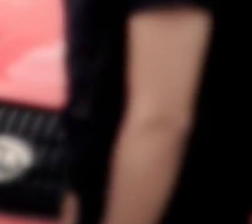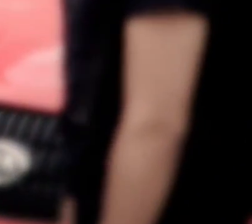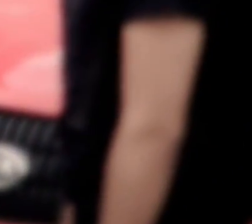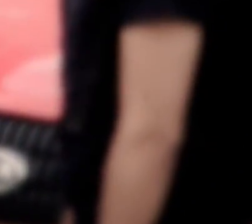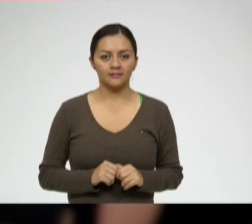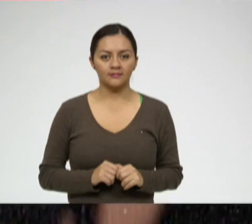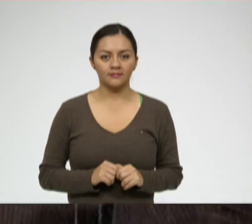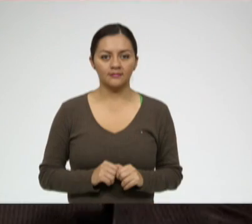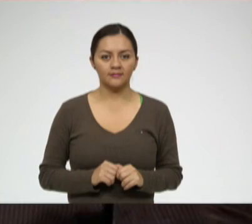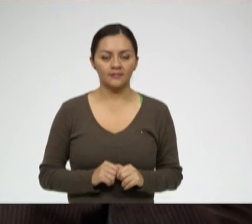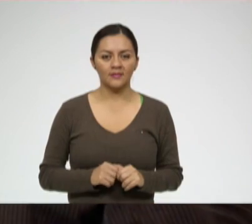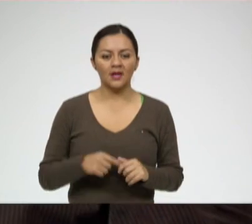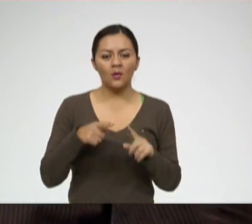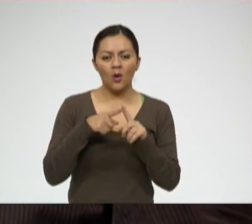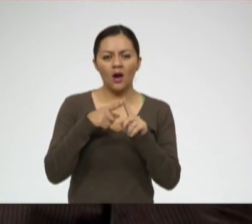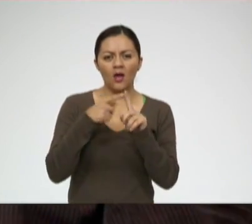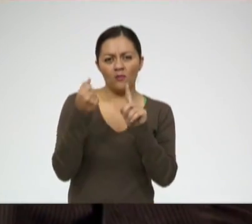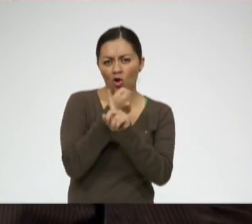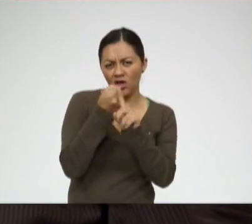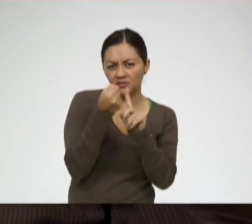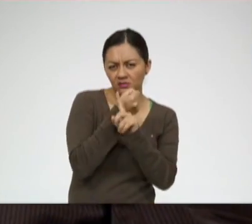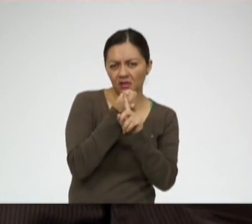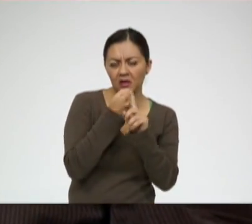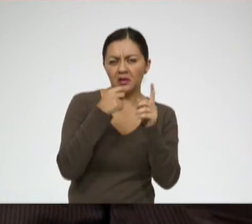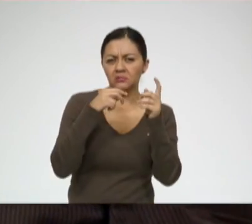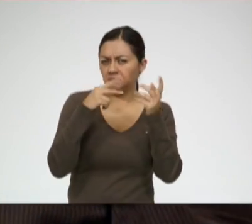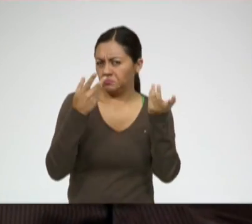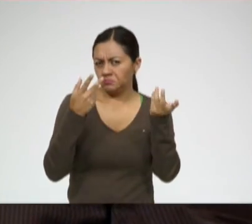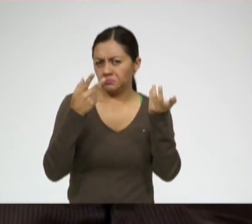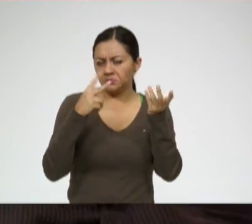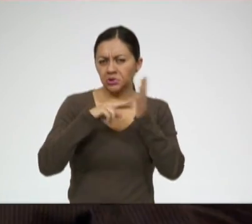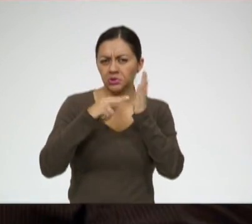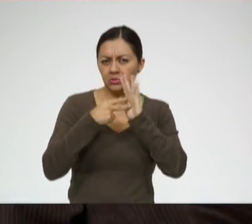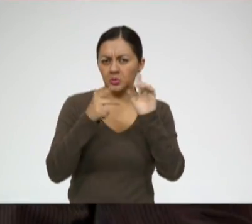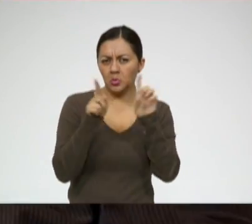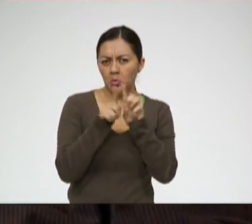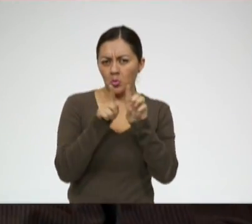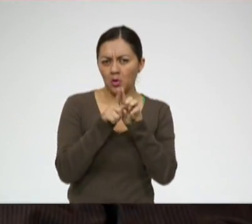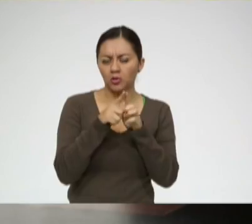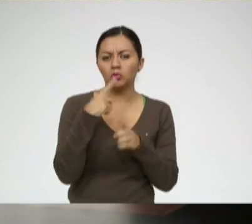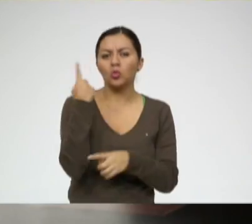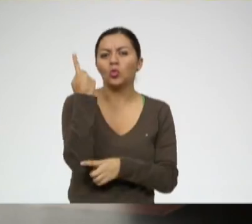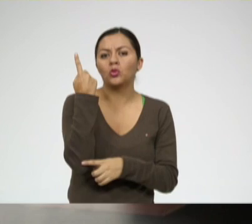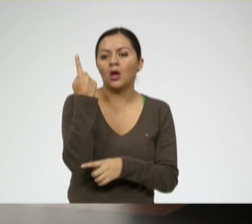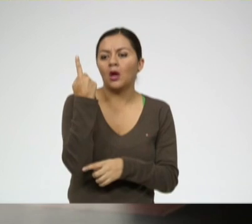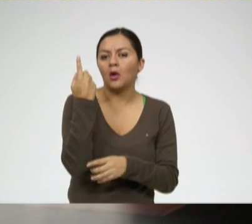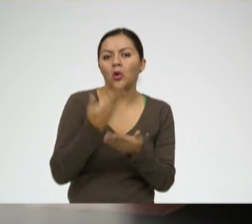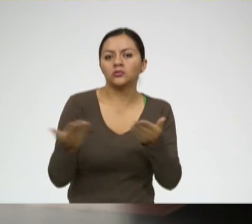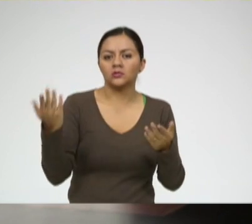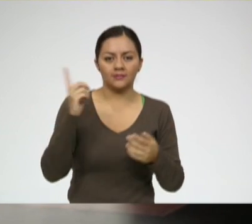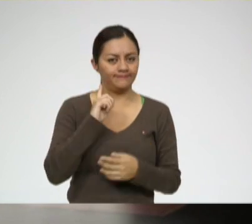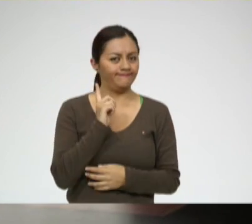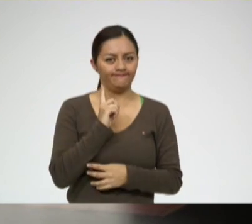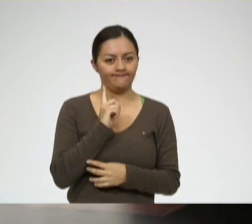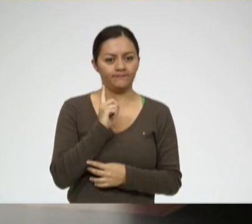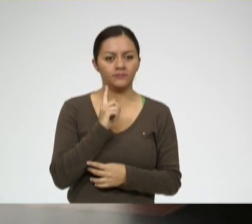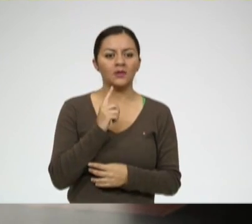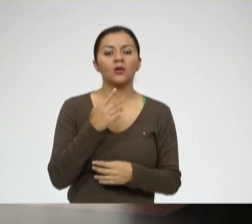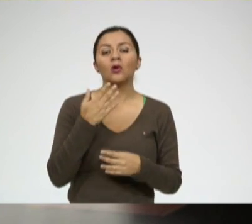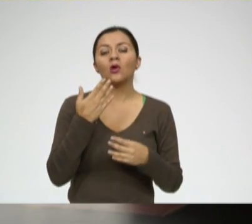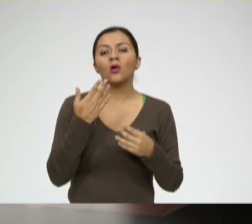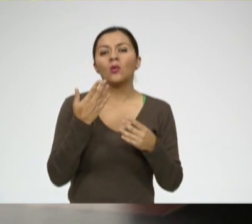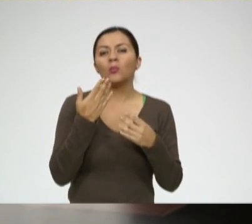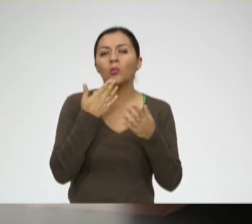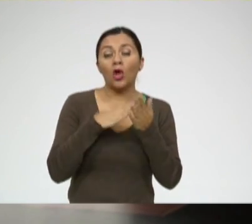La violencia no es el producto o la consecuencia de una sola causa. En el caso de los chicos es una acción frente